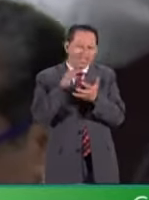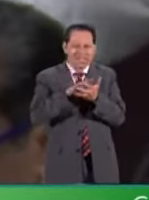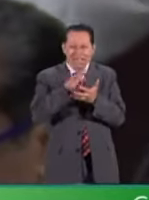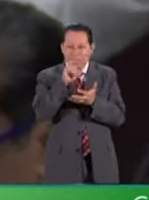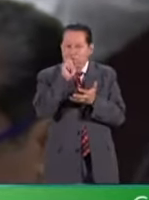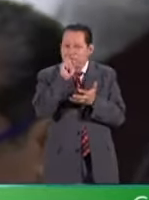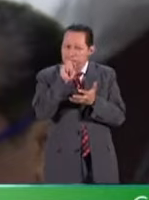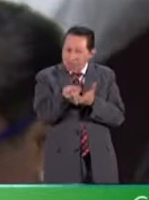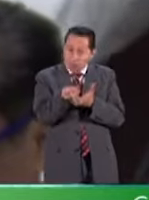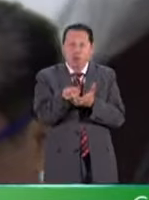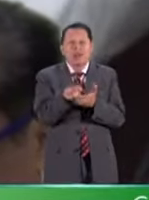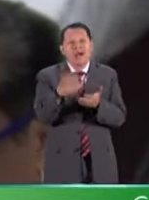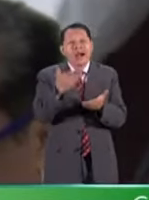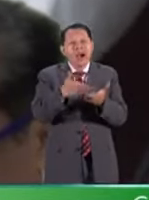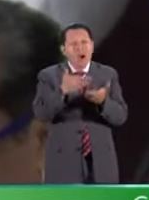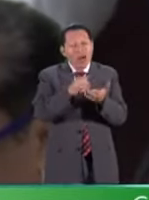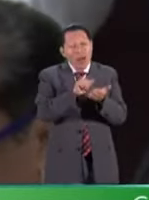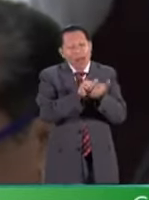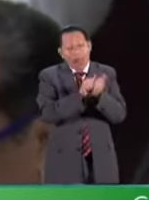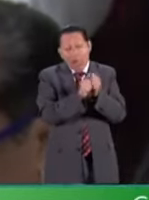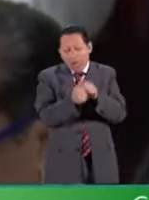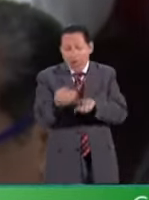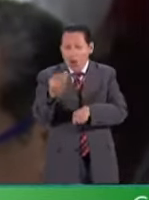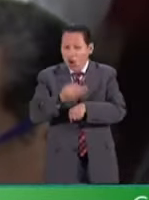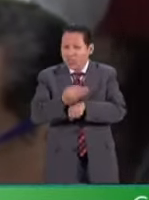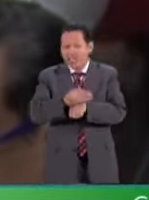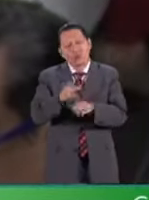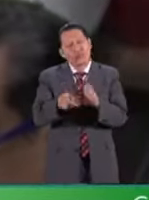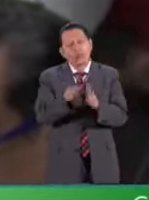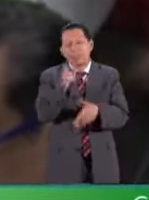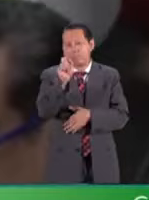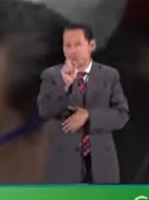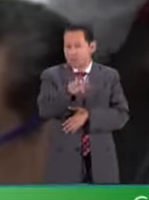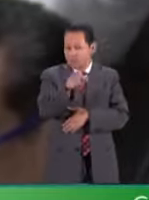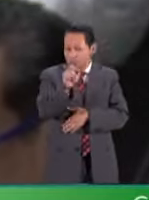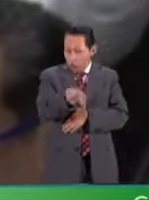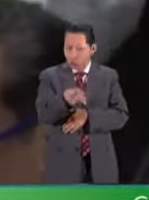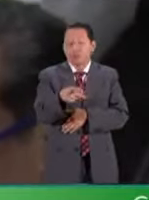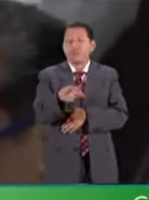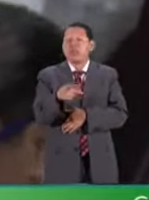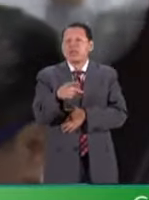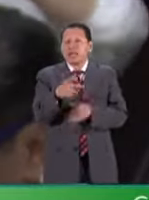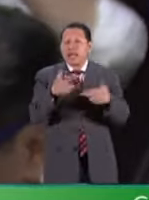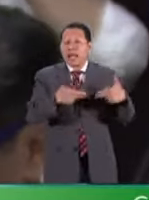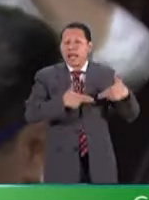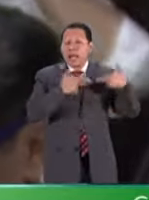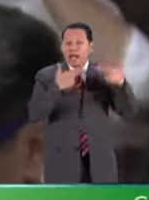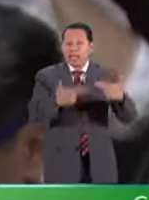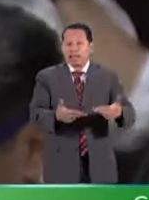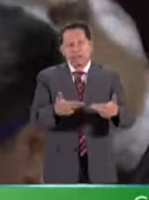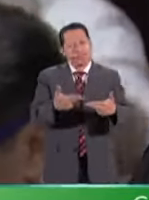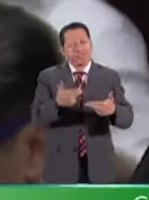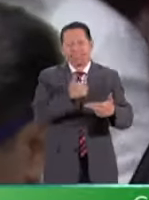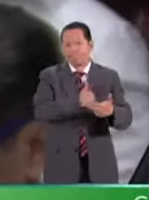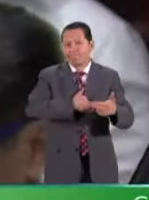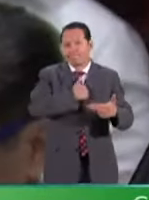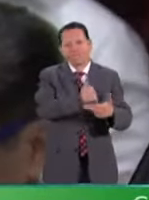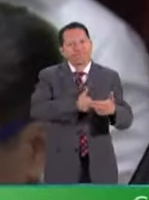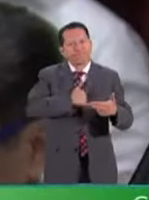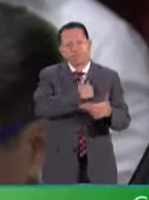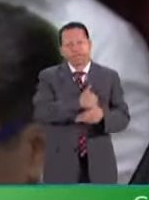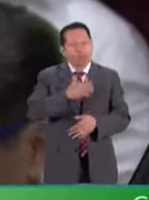que hoy están regresando a nuestro país vertiginosamente triste herencia dejarán a las generaciones